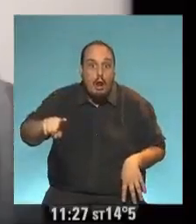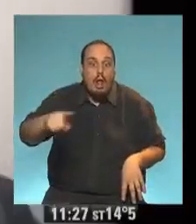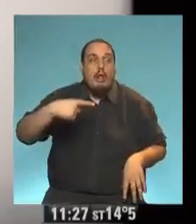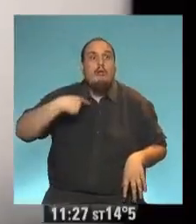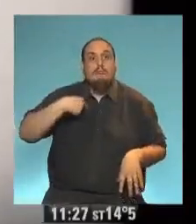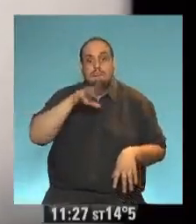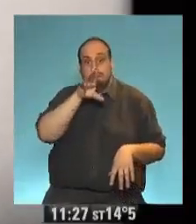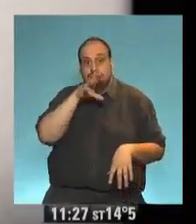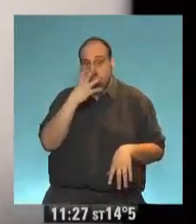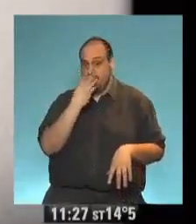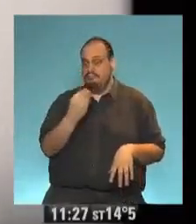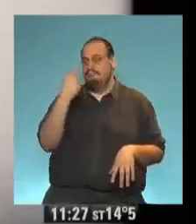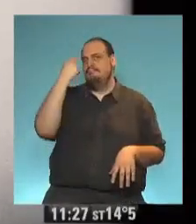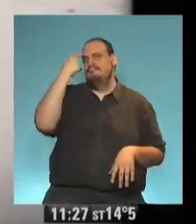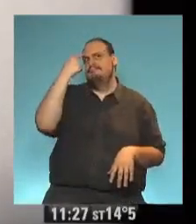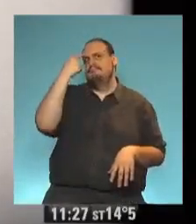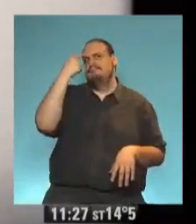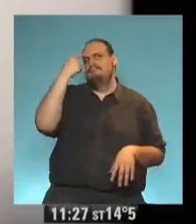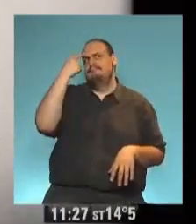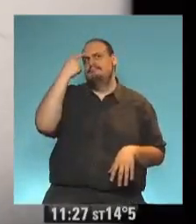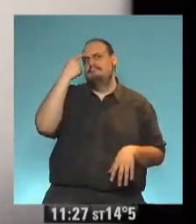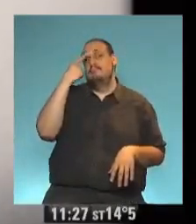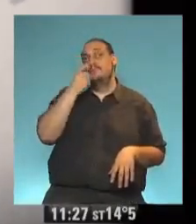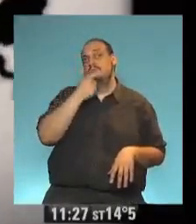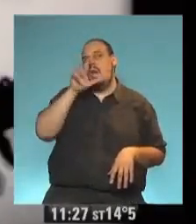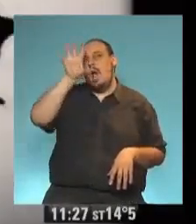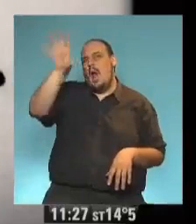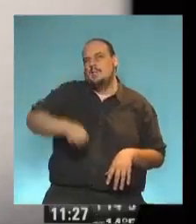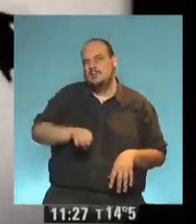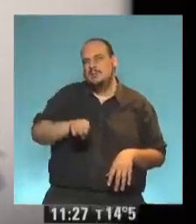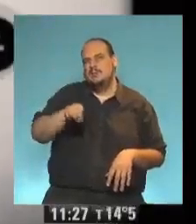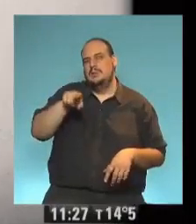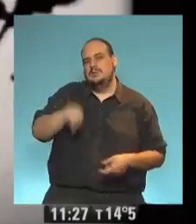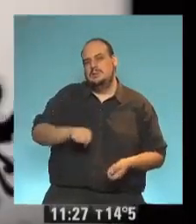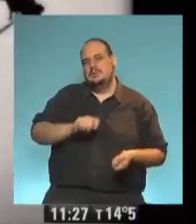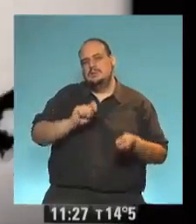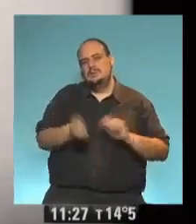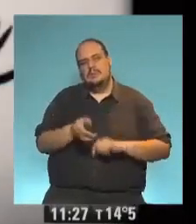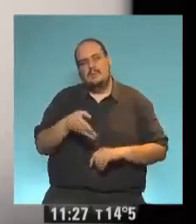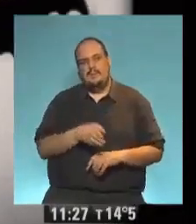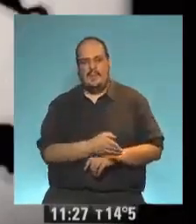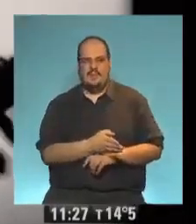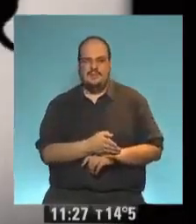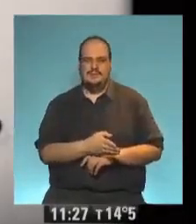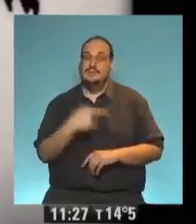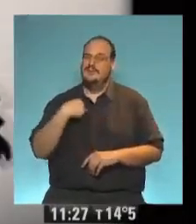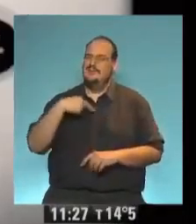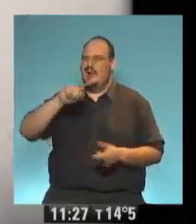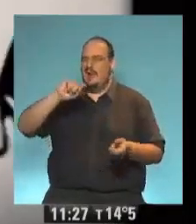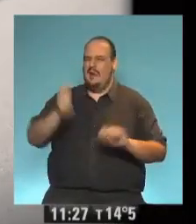pensaba doña una vez, las voy a convertir en pez, las voy